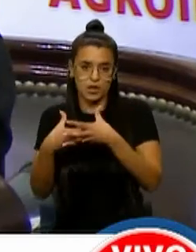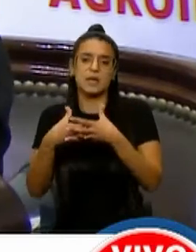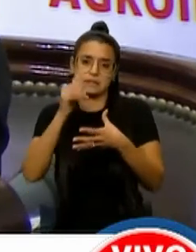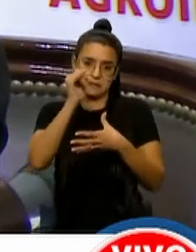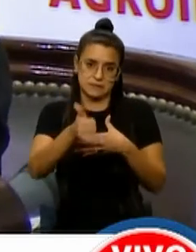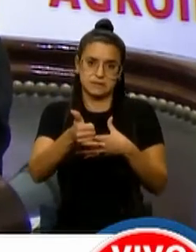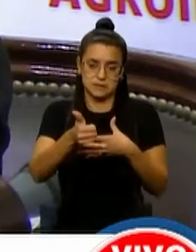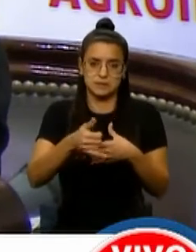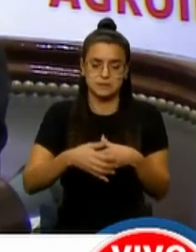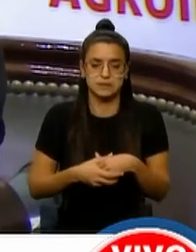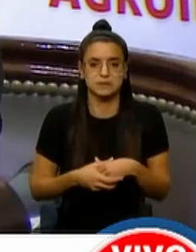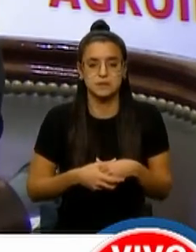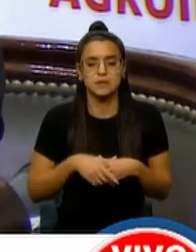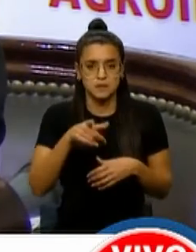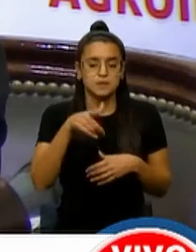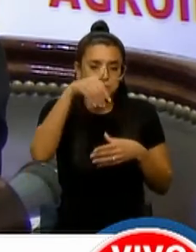apoyar este